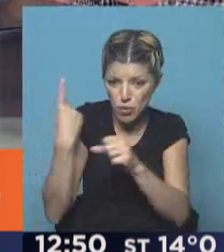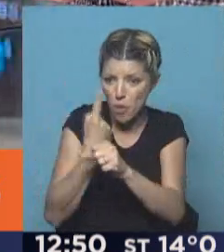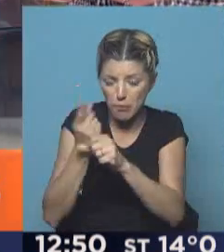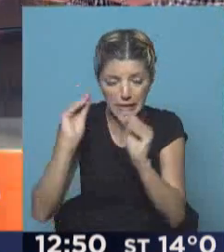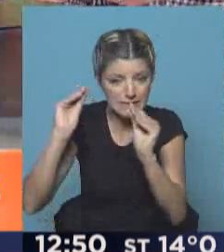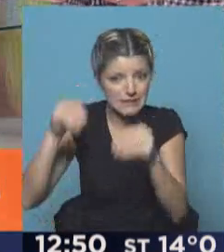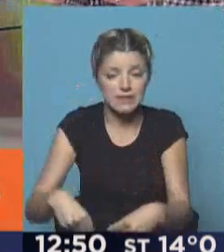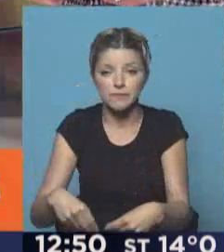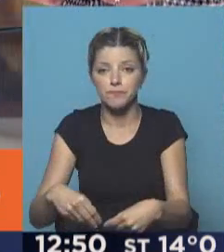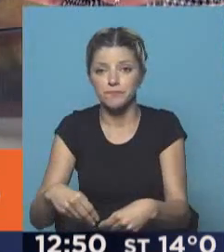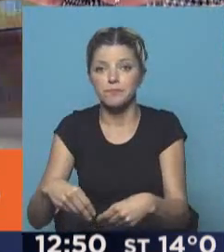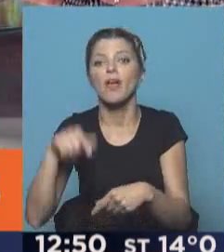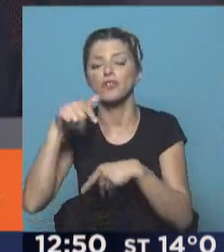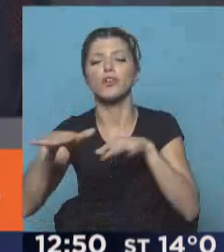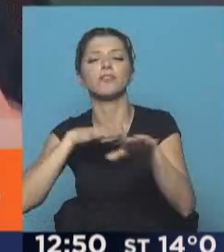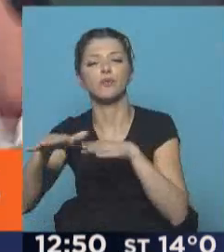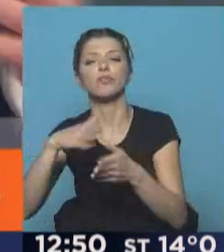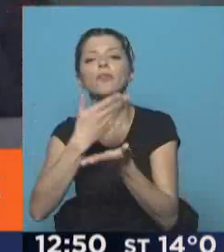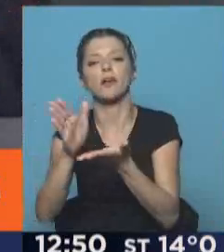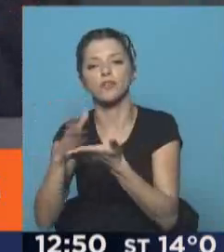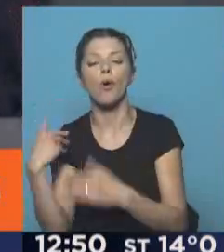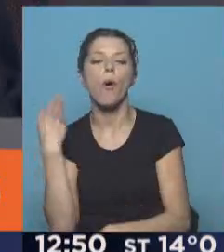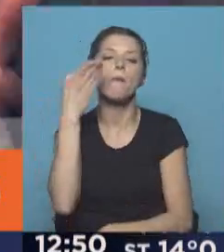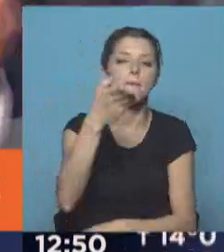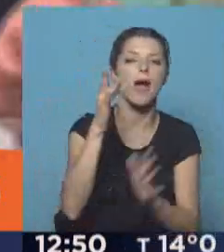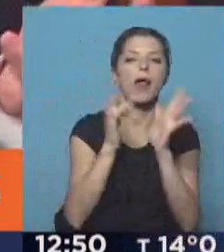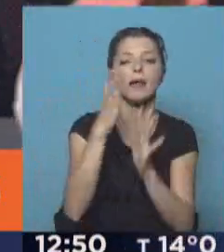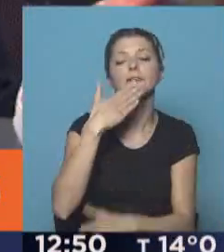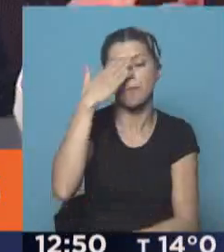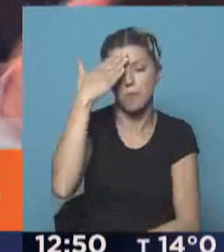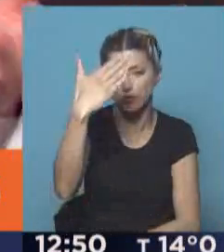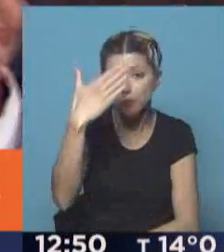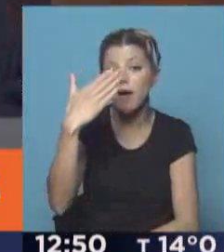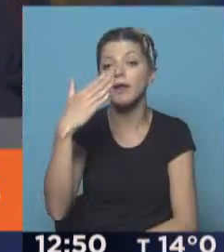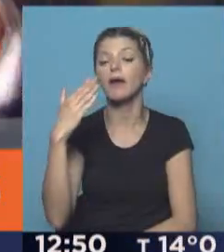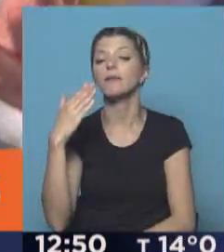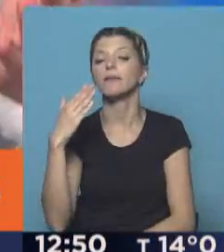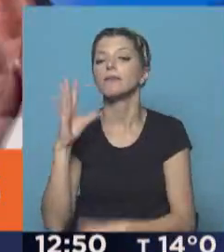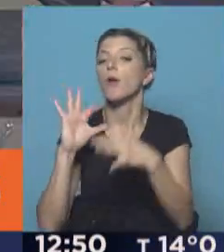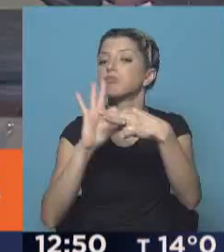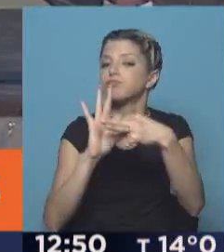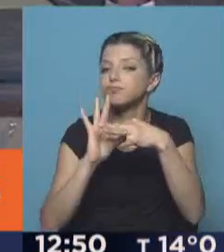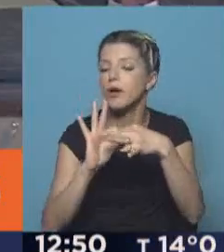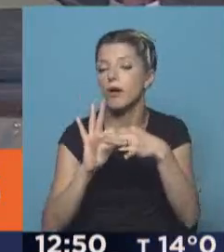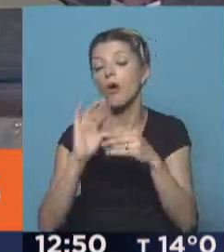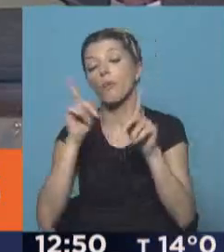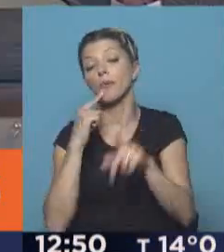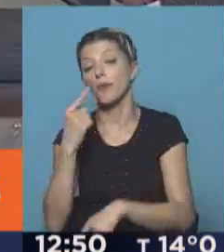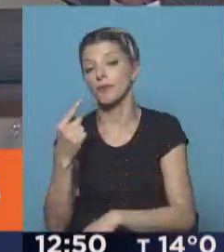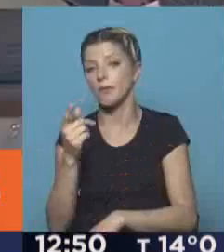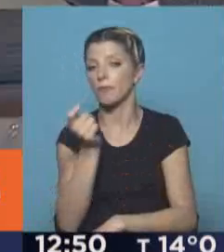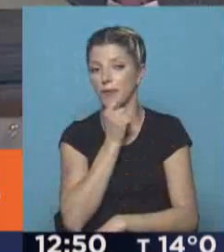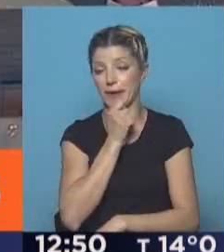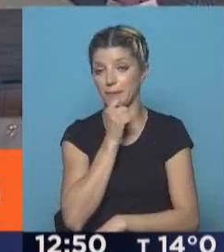la sociedad francesa, están en situaciones de exclusión, van a las mezquitas, se radicalizan, dicen, bueno, como sucede en algún sentido con la